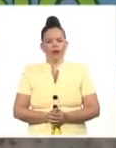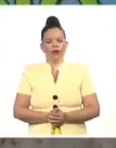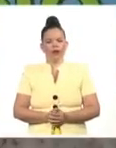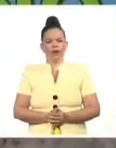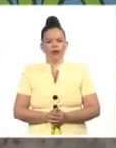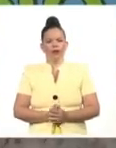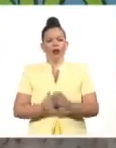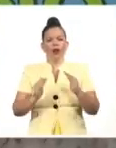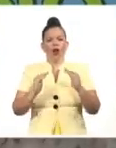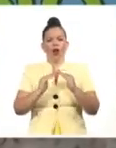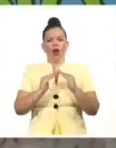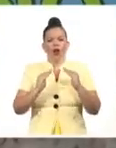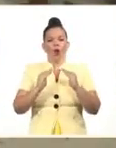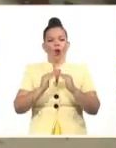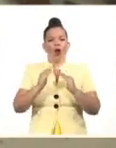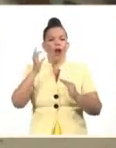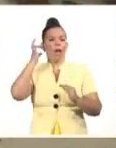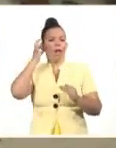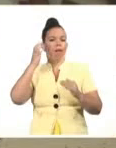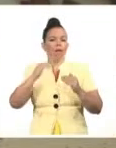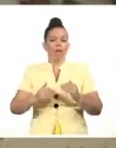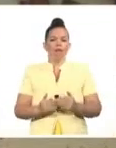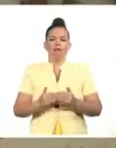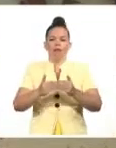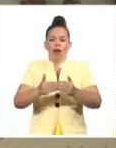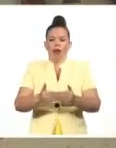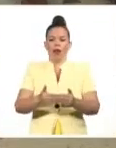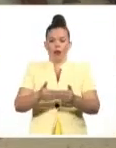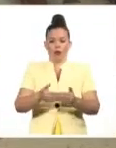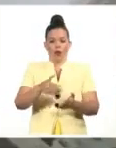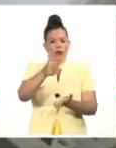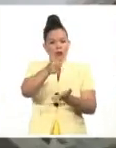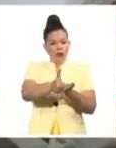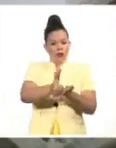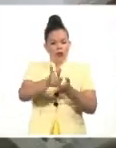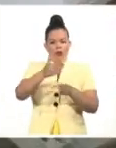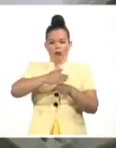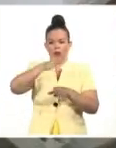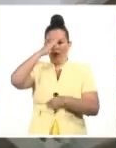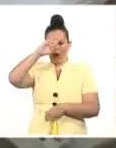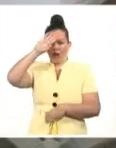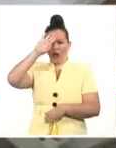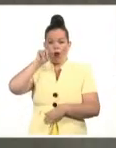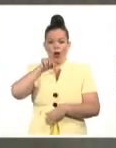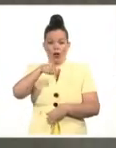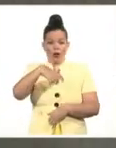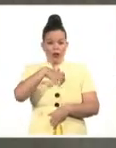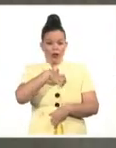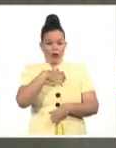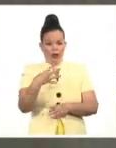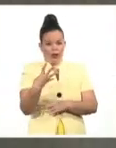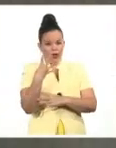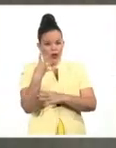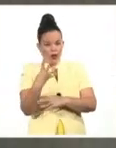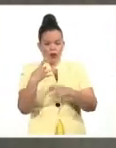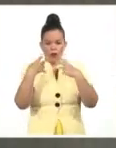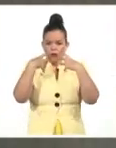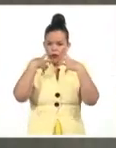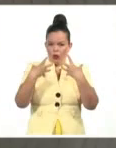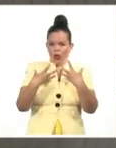Los hogares maternos en el municipio Santiago de Cuba constituyen centros de referencia comunitaria con